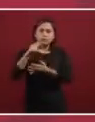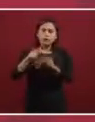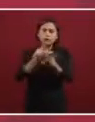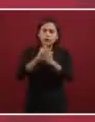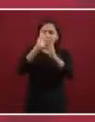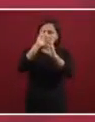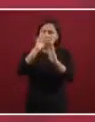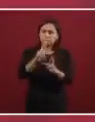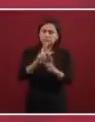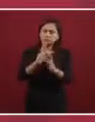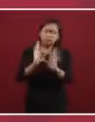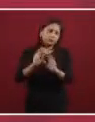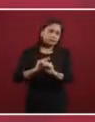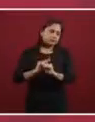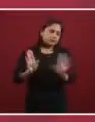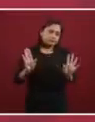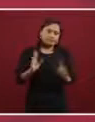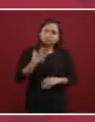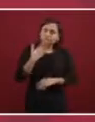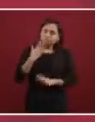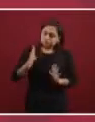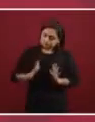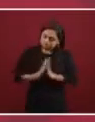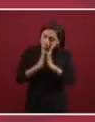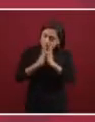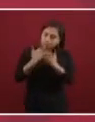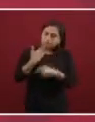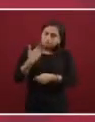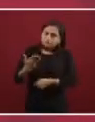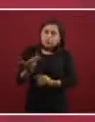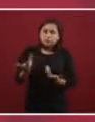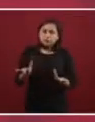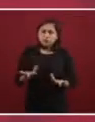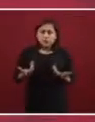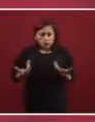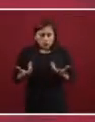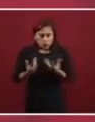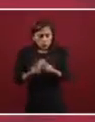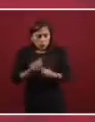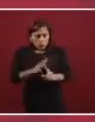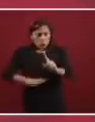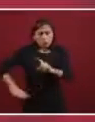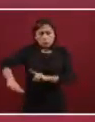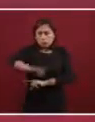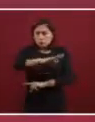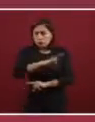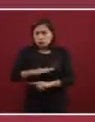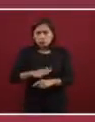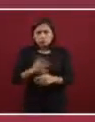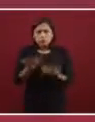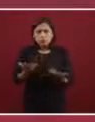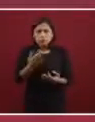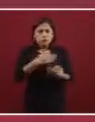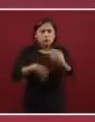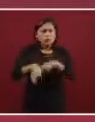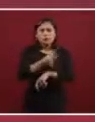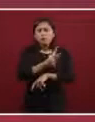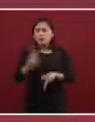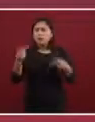Y la sociedad en su conjunto, que todos